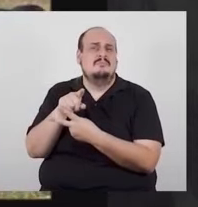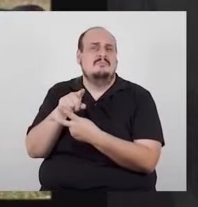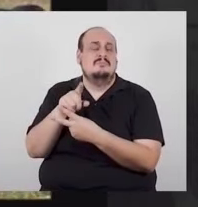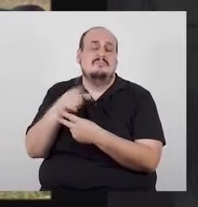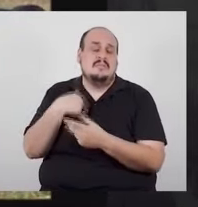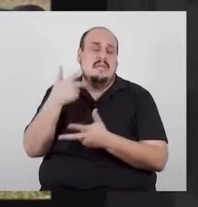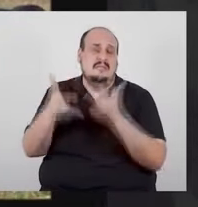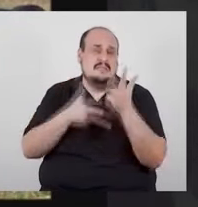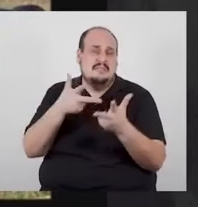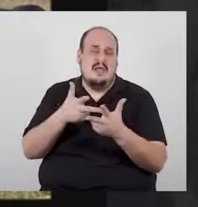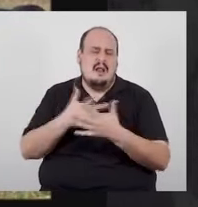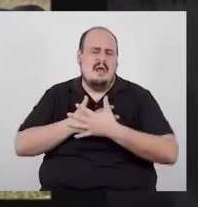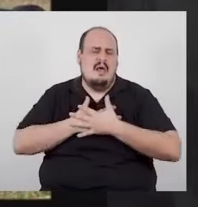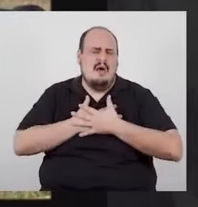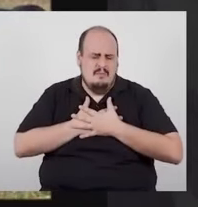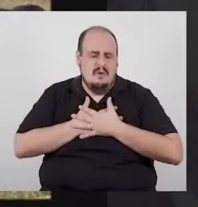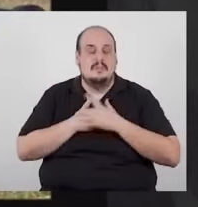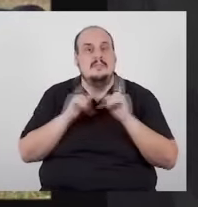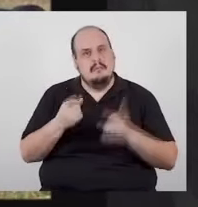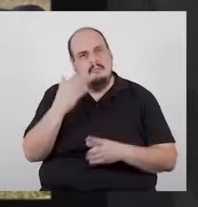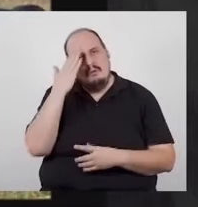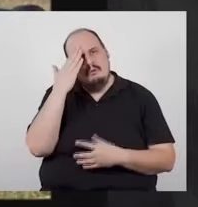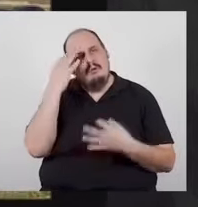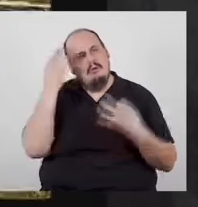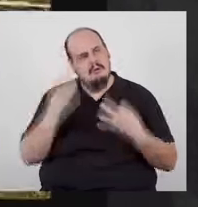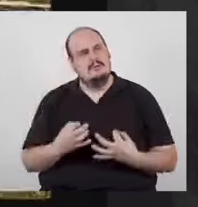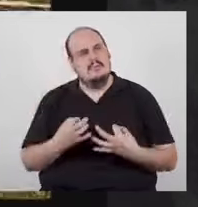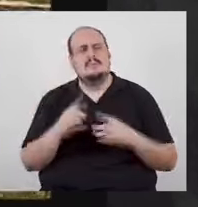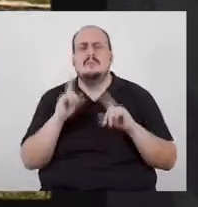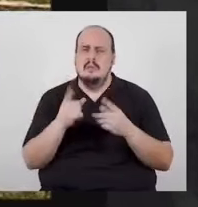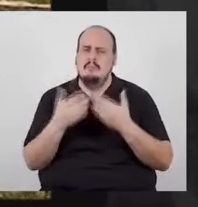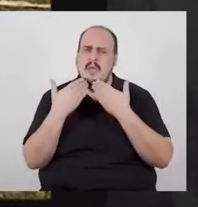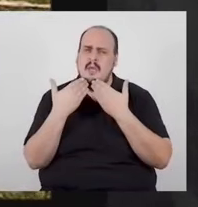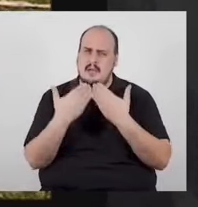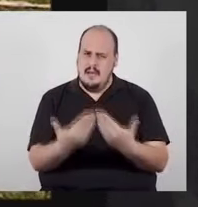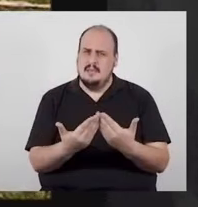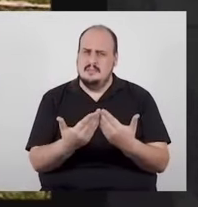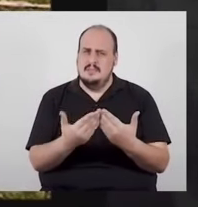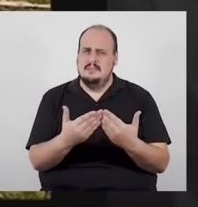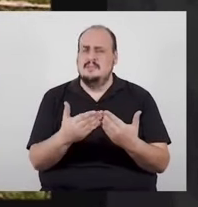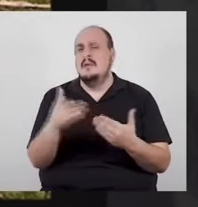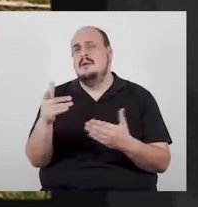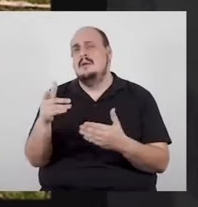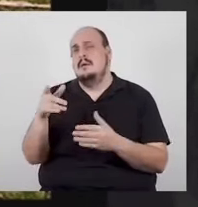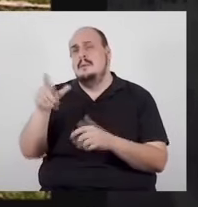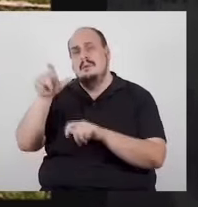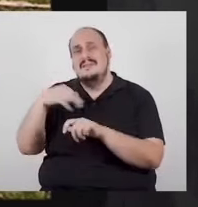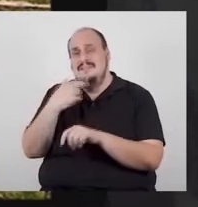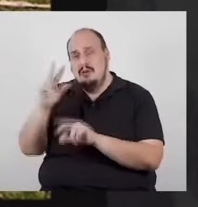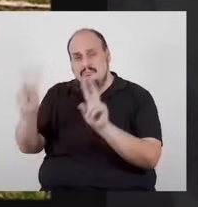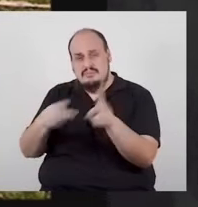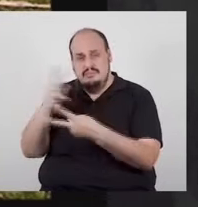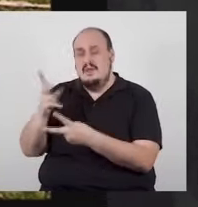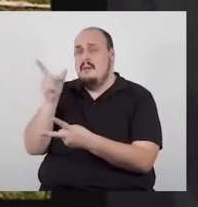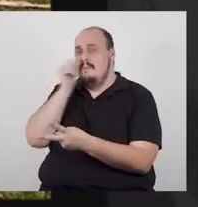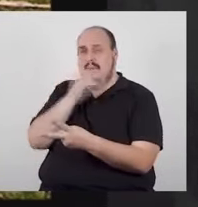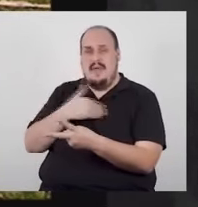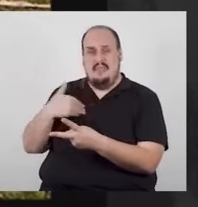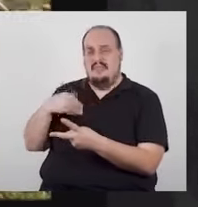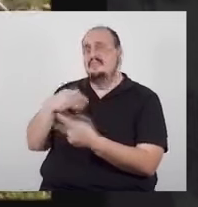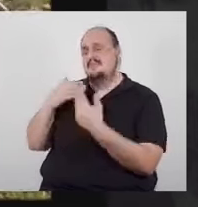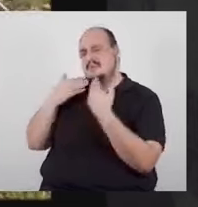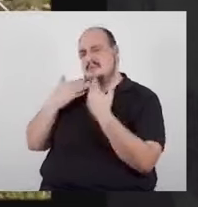muchísimo amor, también con muchísima conciencia, y con muchísimo agradecimiento, a todas las madres y los padres, ¿por qué estamos